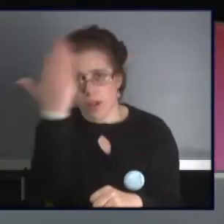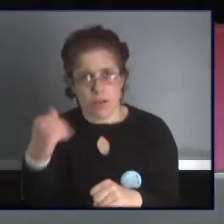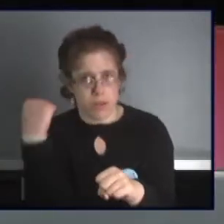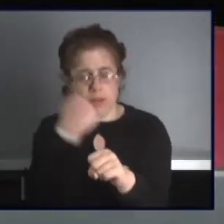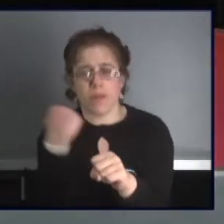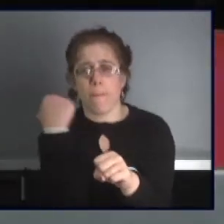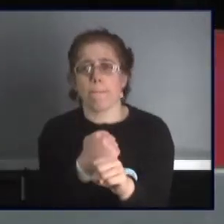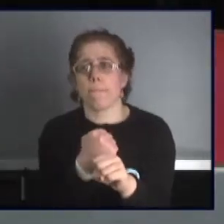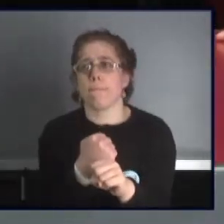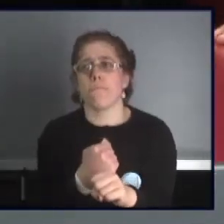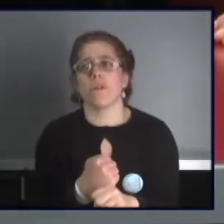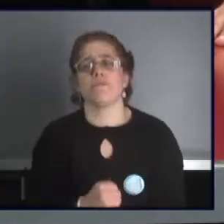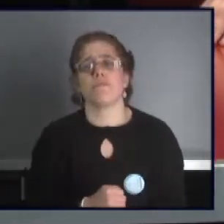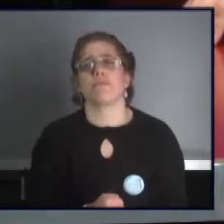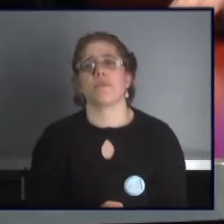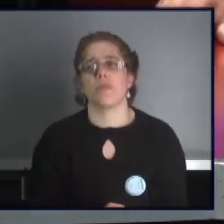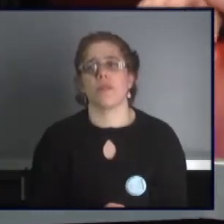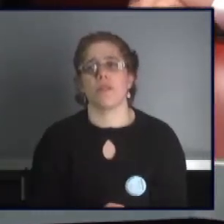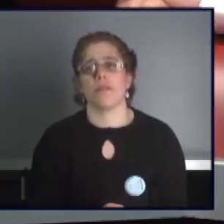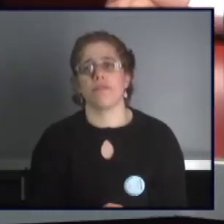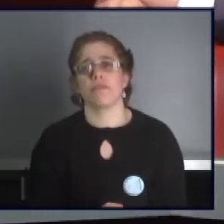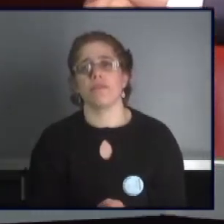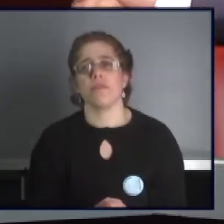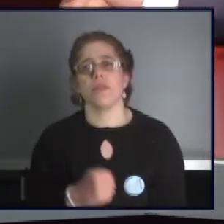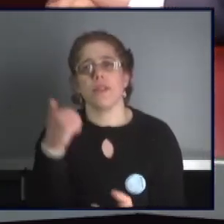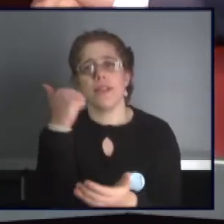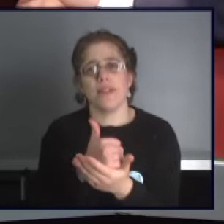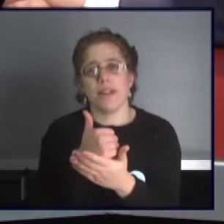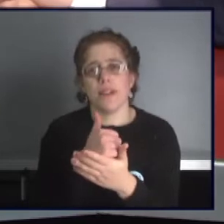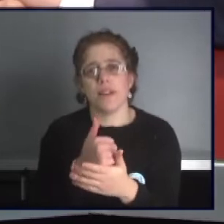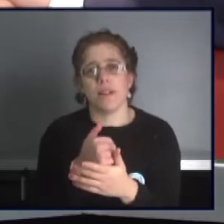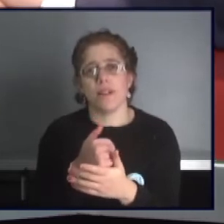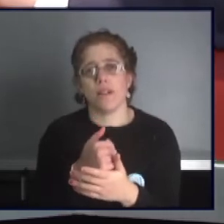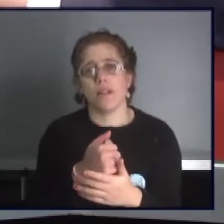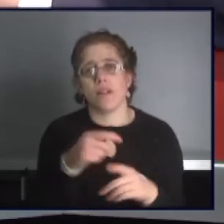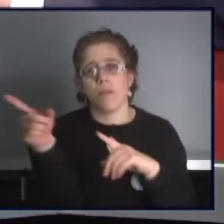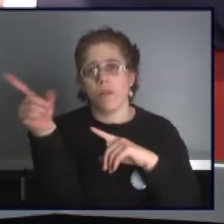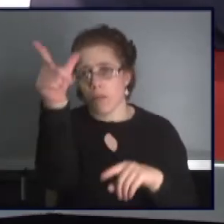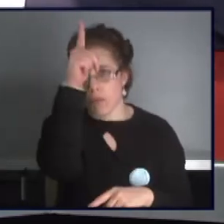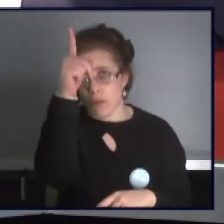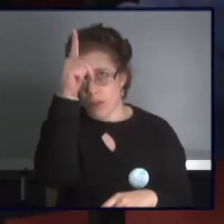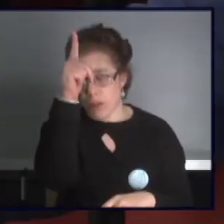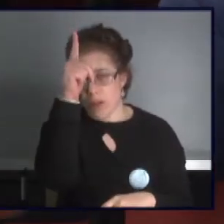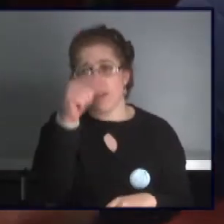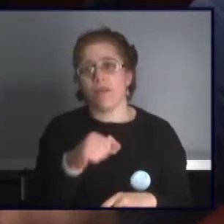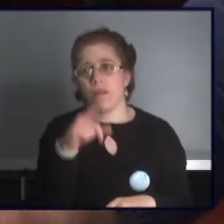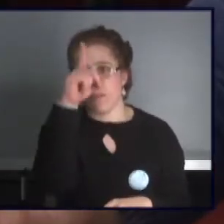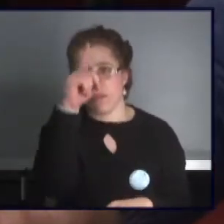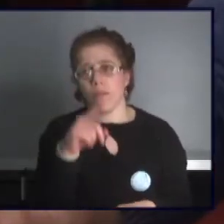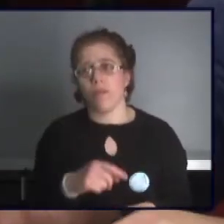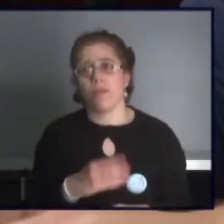las bandas delictivas que están asociadas con las cúpulas policiales que están asociadas con